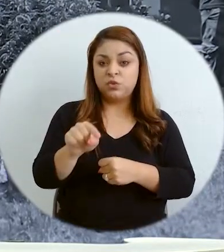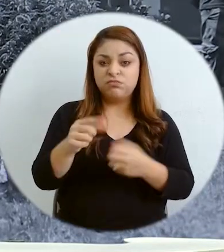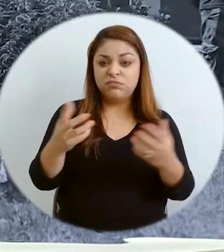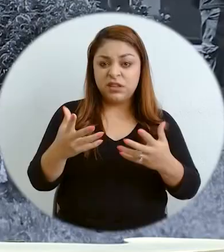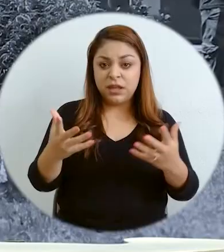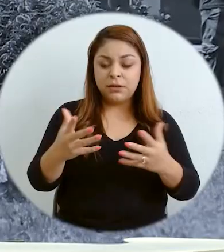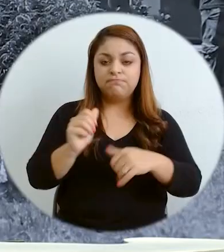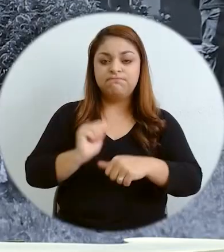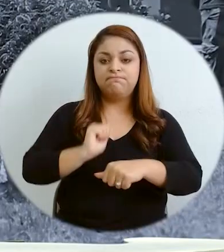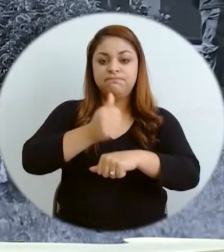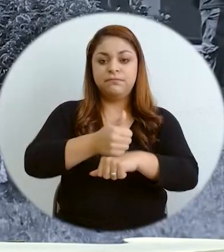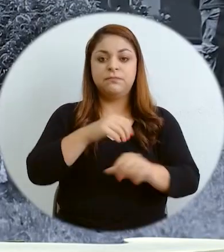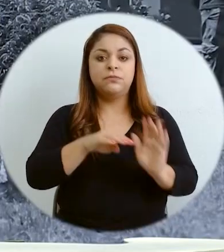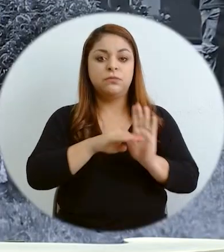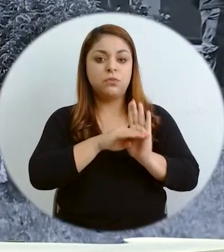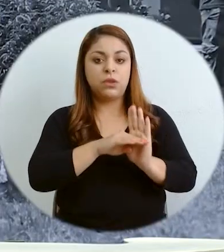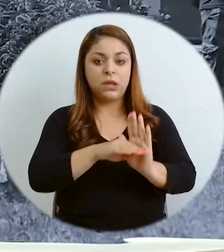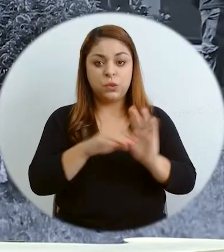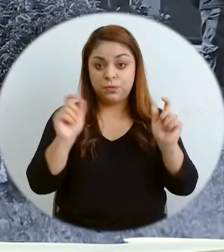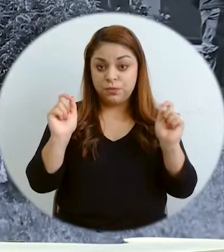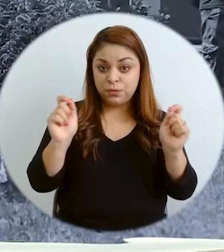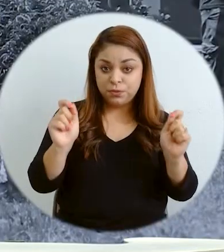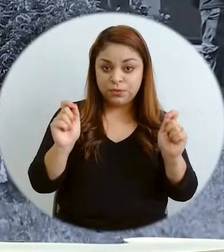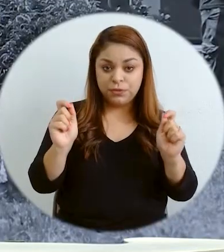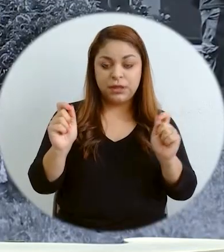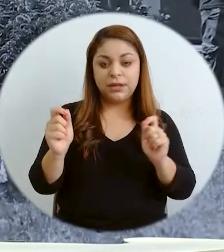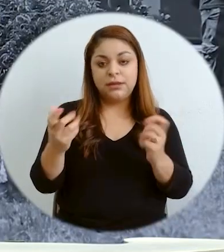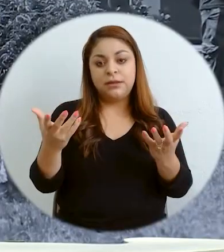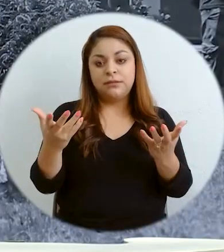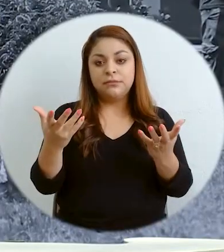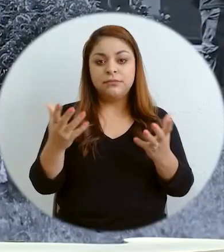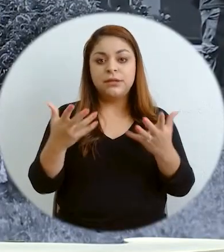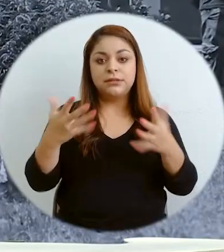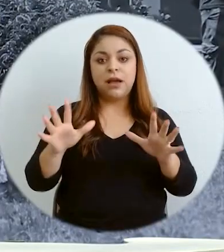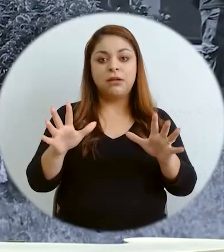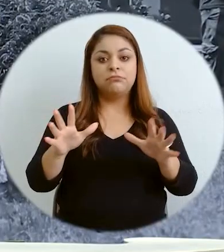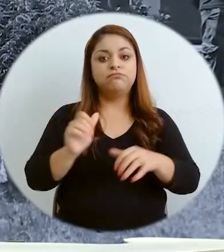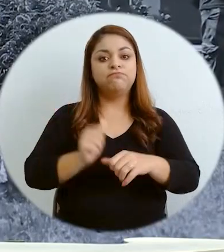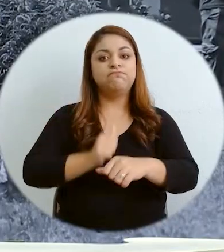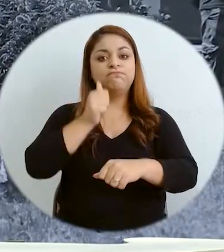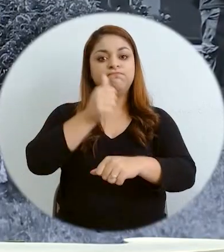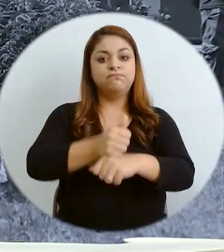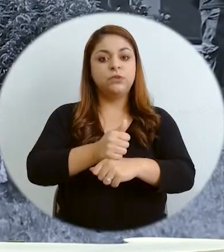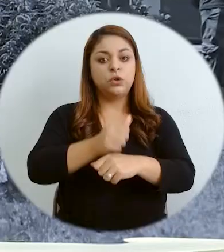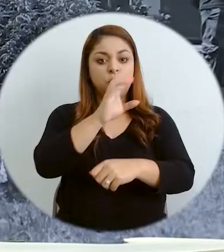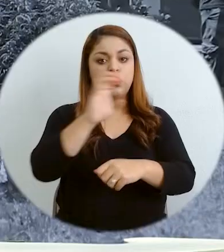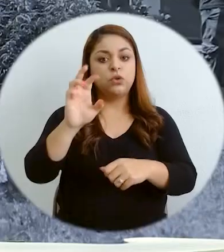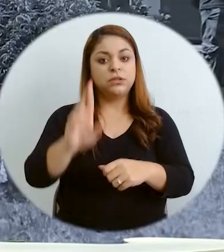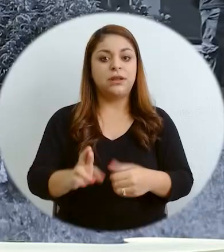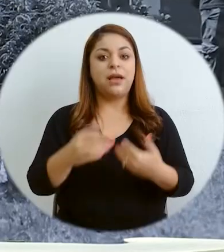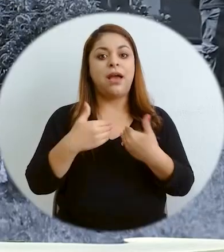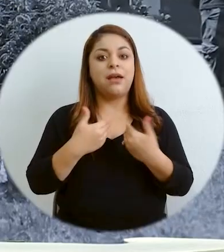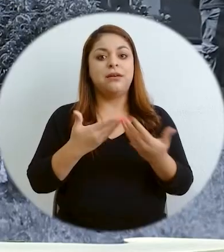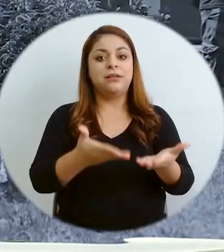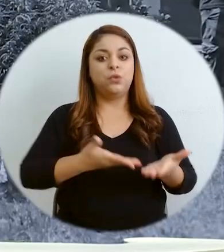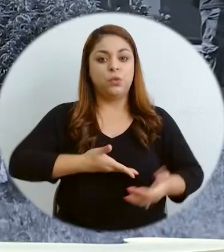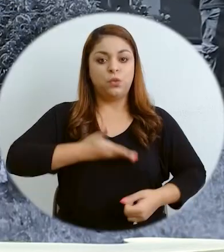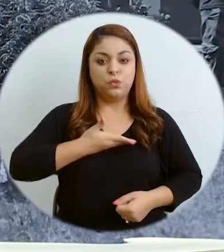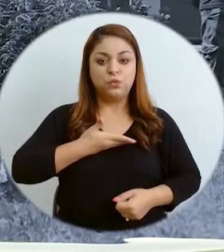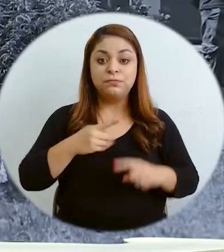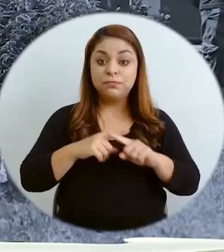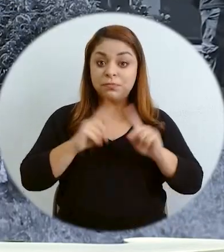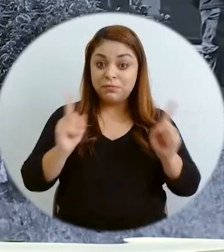un modelo, un sistema educativo que formó la Costa Rica de la que tanto nos sentimos orgullosos.